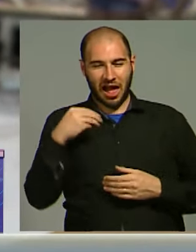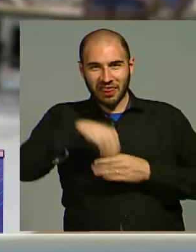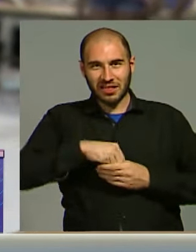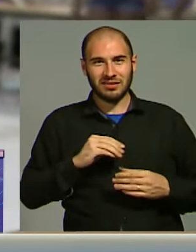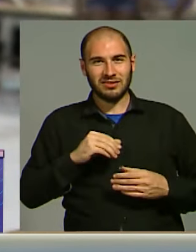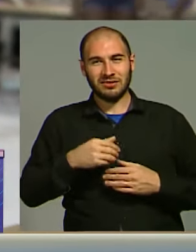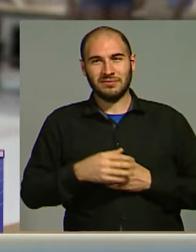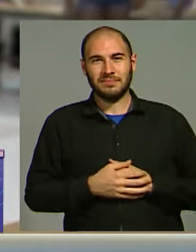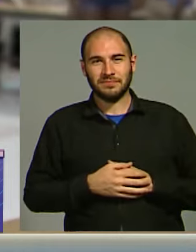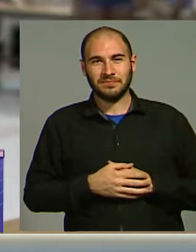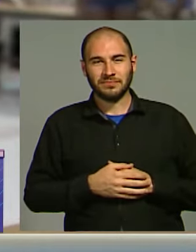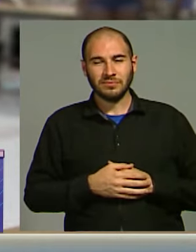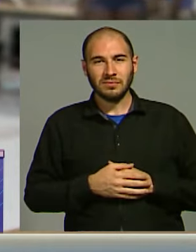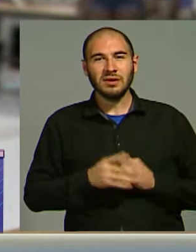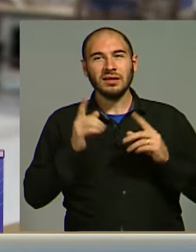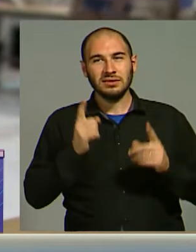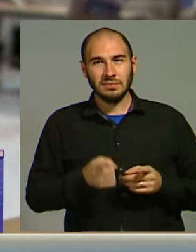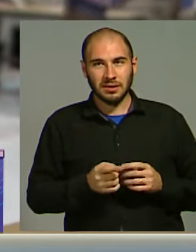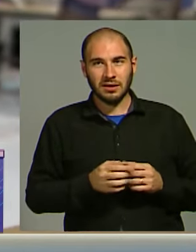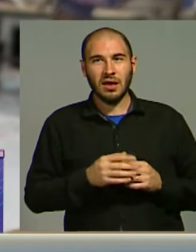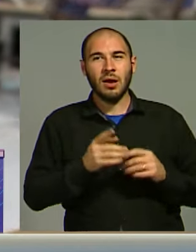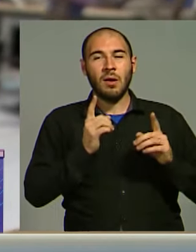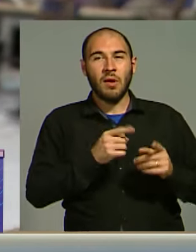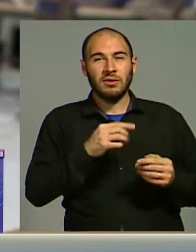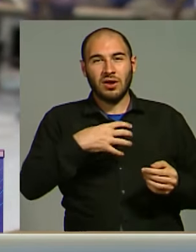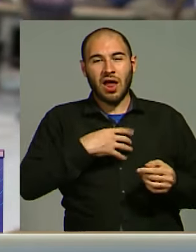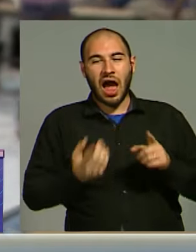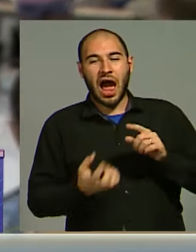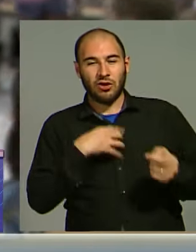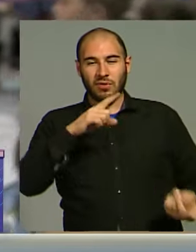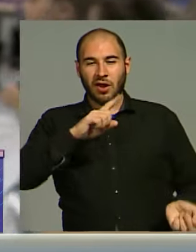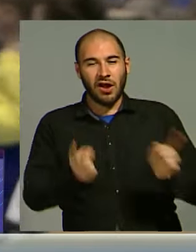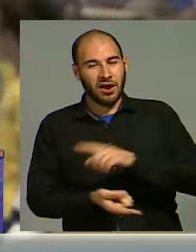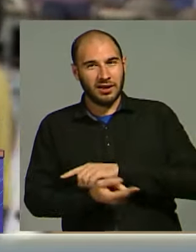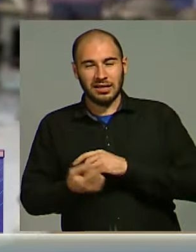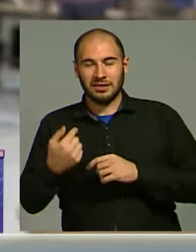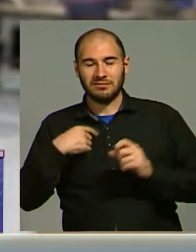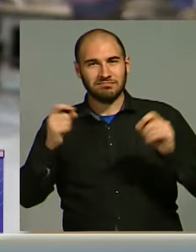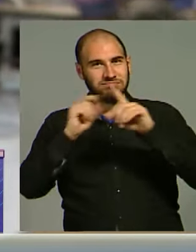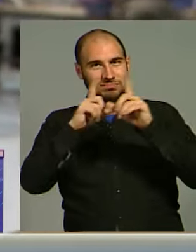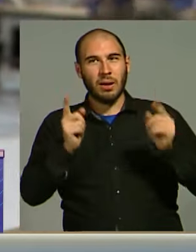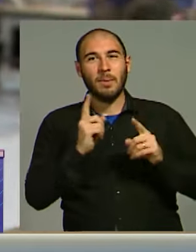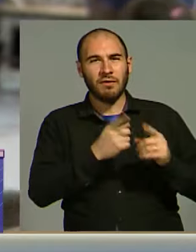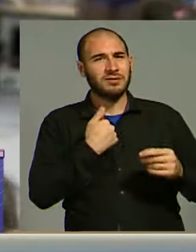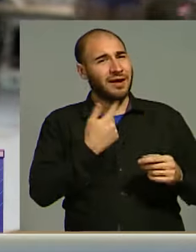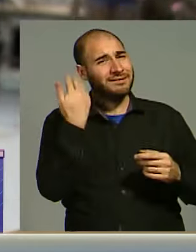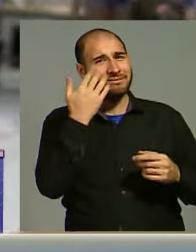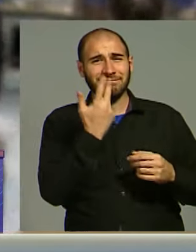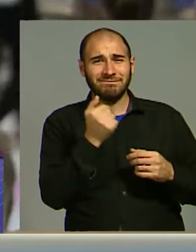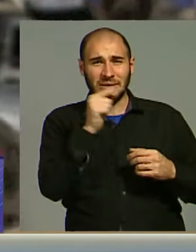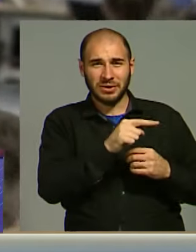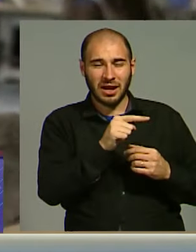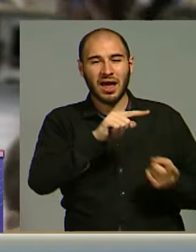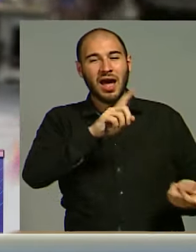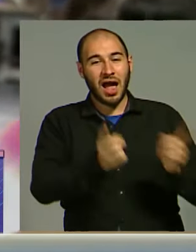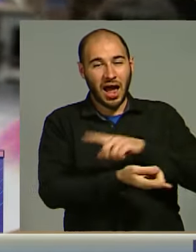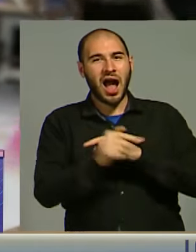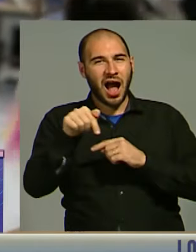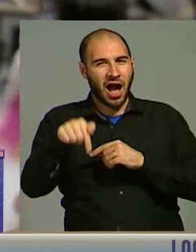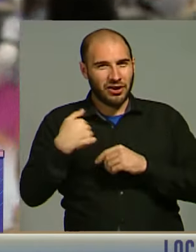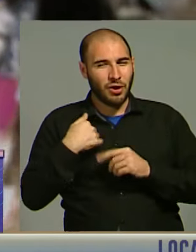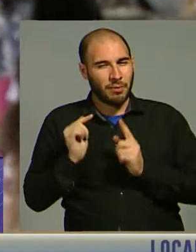inculcan. Bueno, y pasar de alumno a profe es totalmente distinto. Yo me maravillaba con los profes que tenía cuando era más chica y ahora del otro